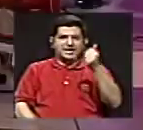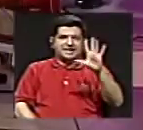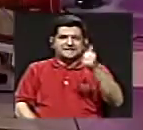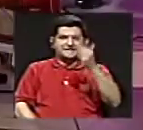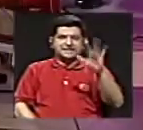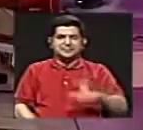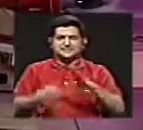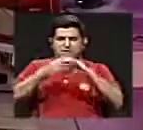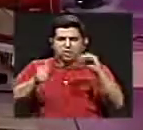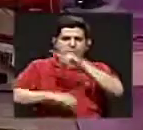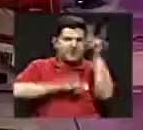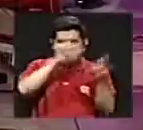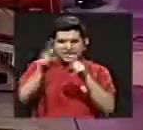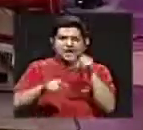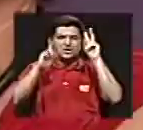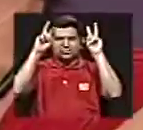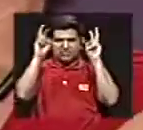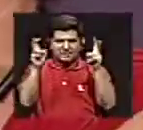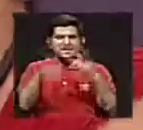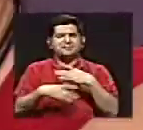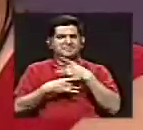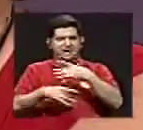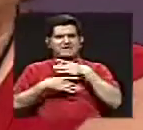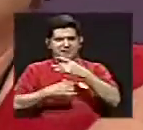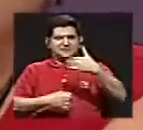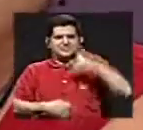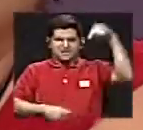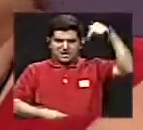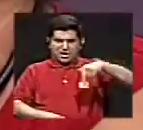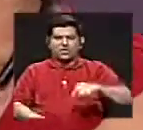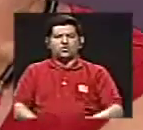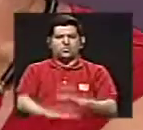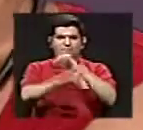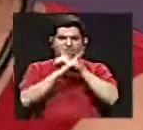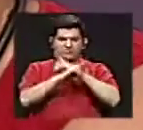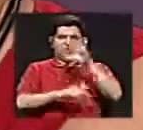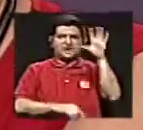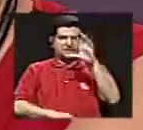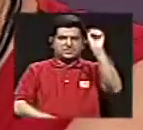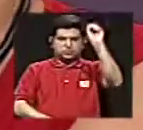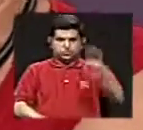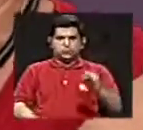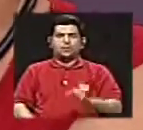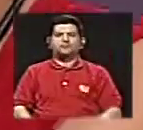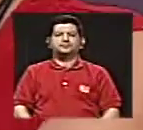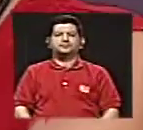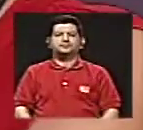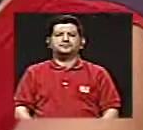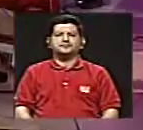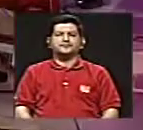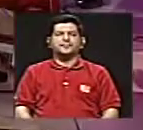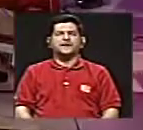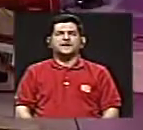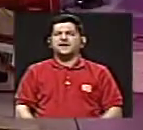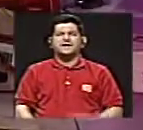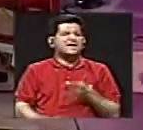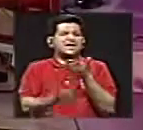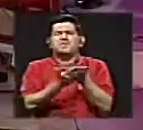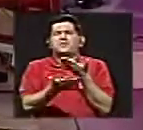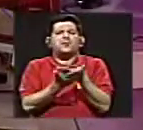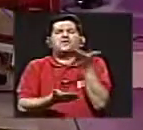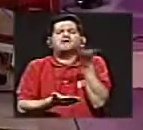para sus comentarios o preguntas sobre este tema tan interesante que tenemos hoy en defensa del Caribe Sur. ¿Qué es lo que están planteando,